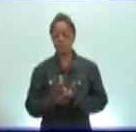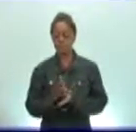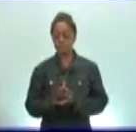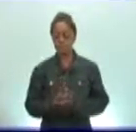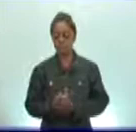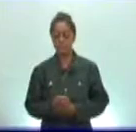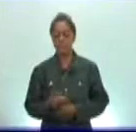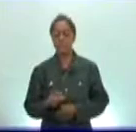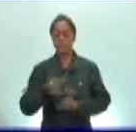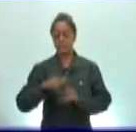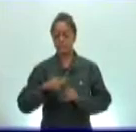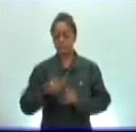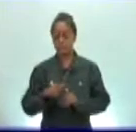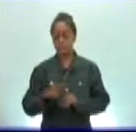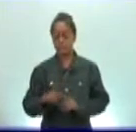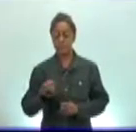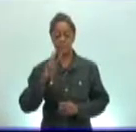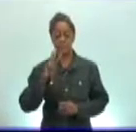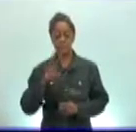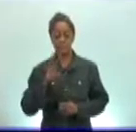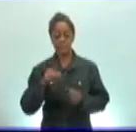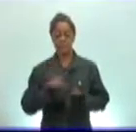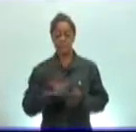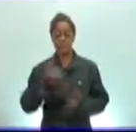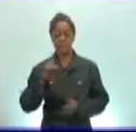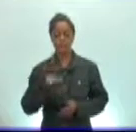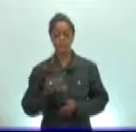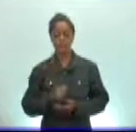en la temática 3.1.